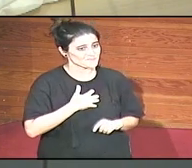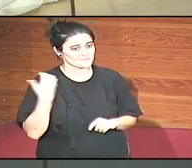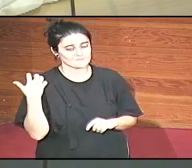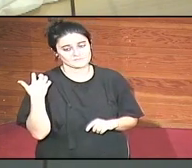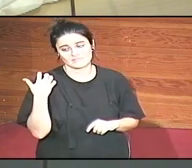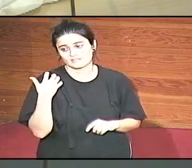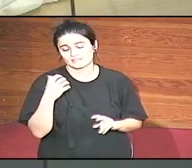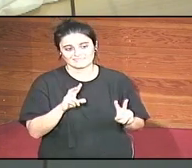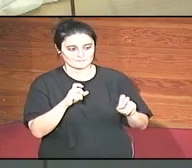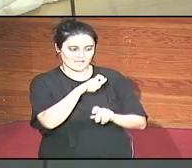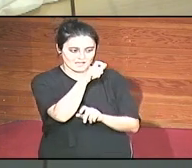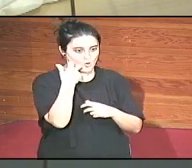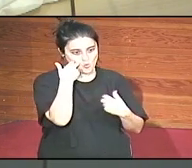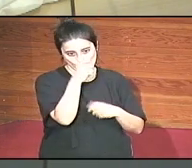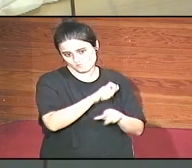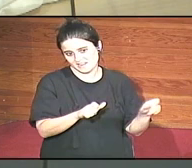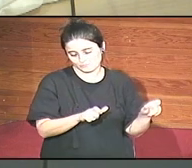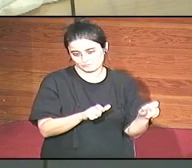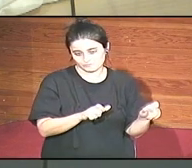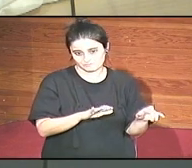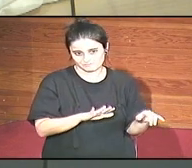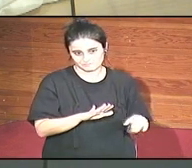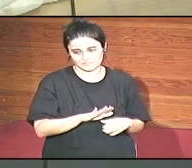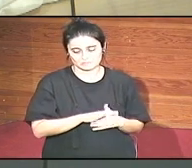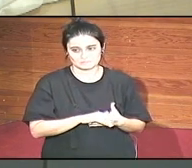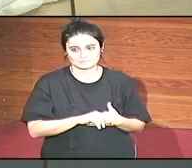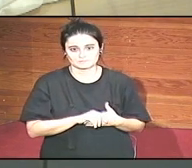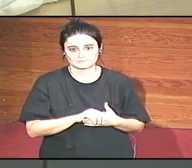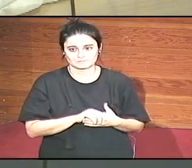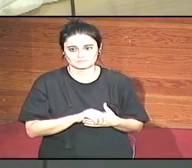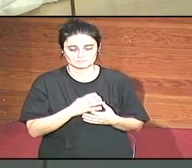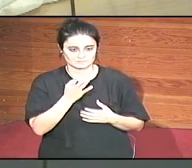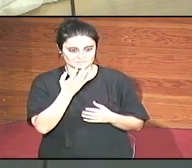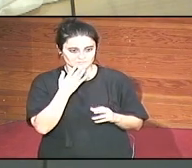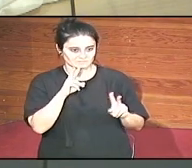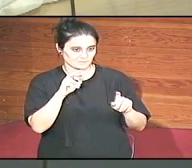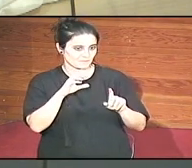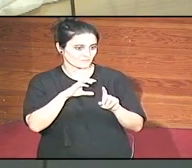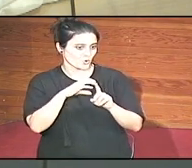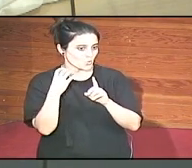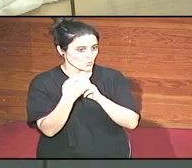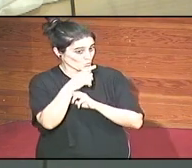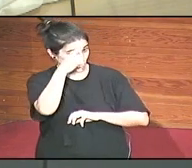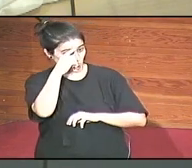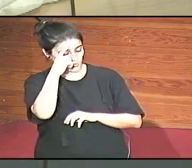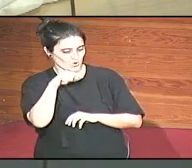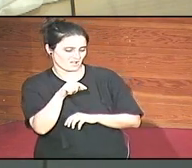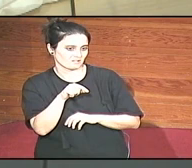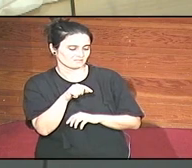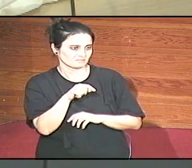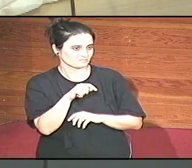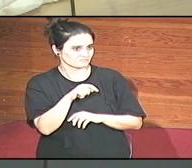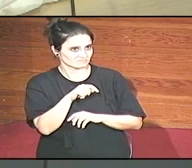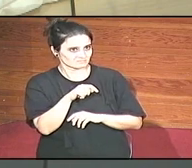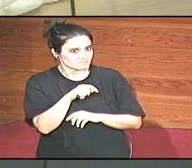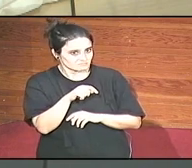en la cuestión humana por supuesto pero es que por ejemplo la cuestión cultural que ya te indica el desinterés a más